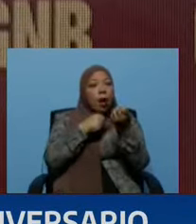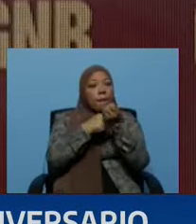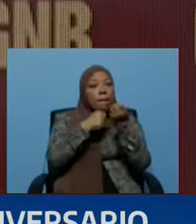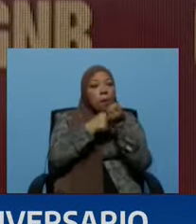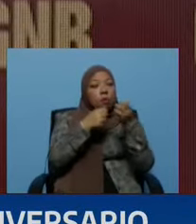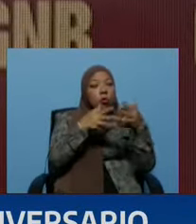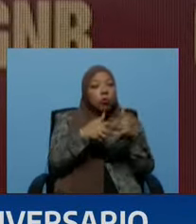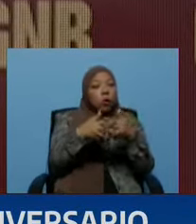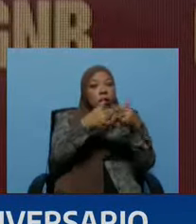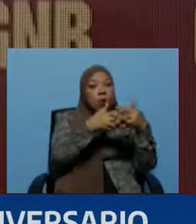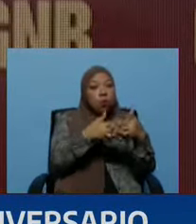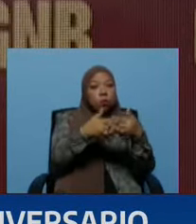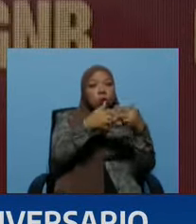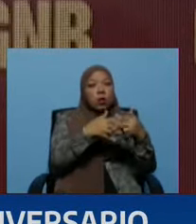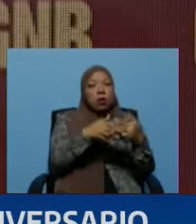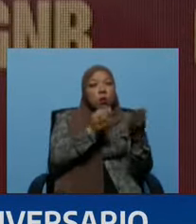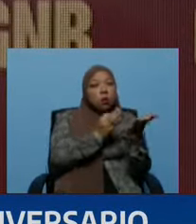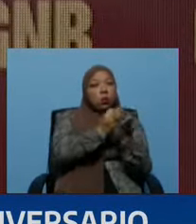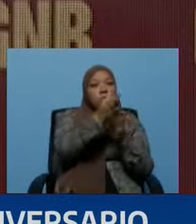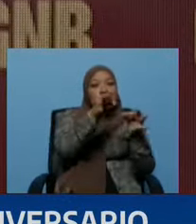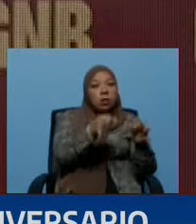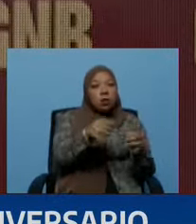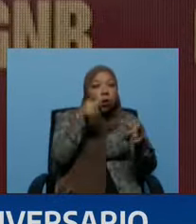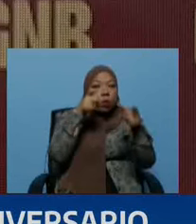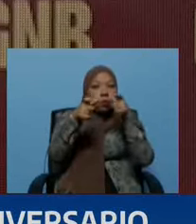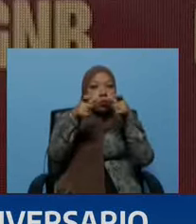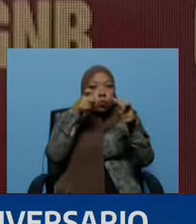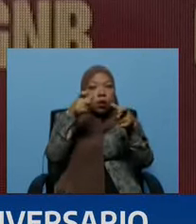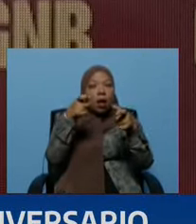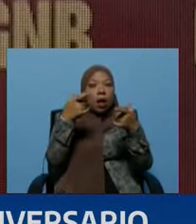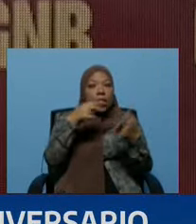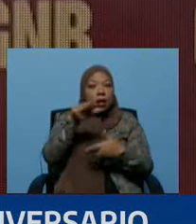de los gringos y su doctrina de seguridad nacional.